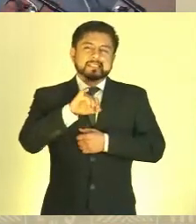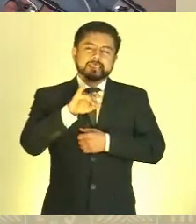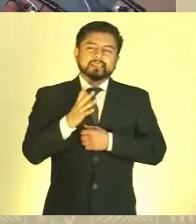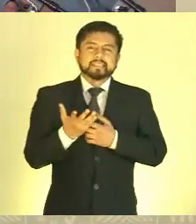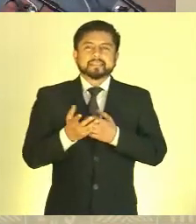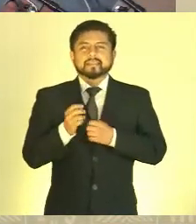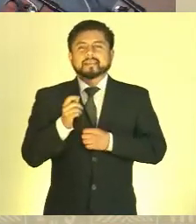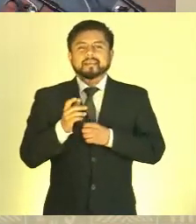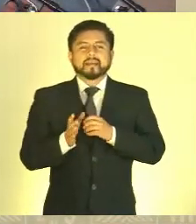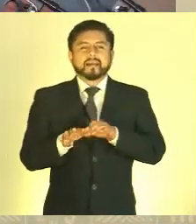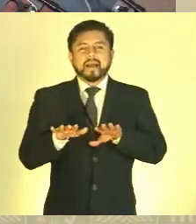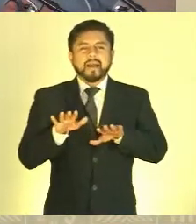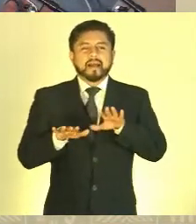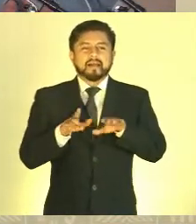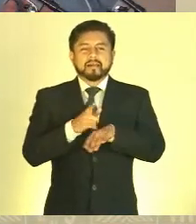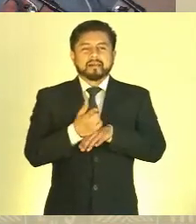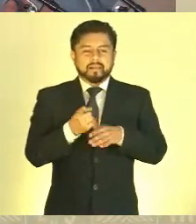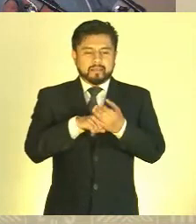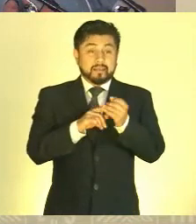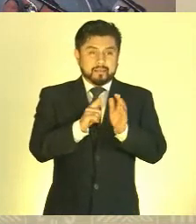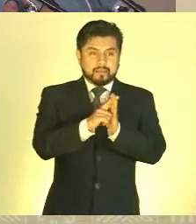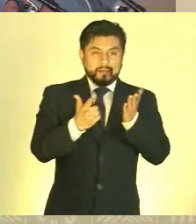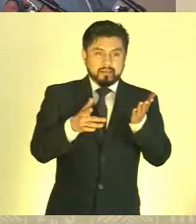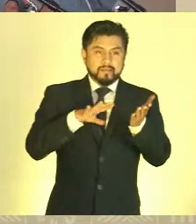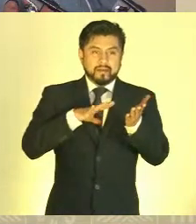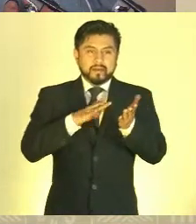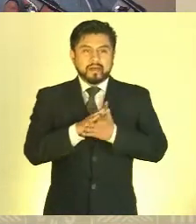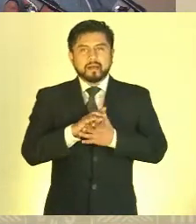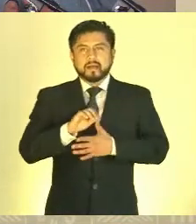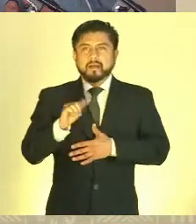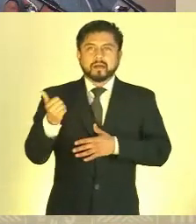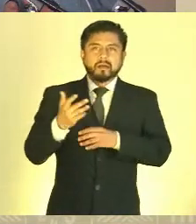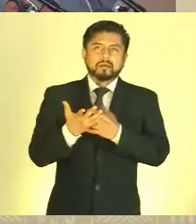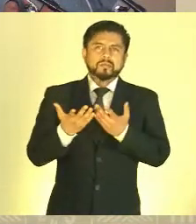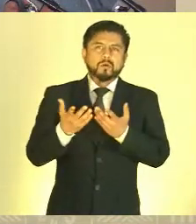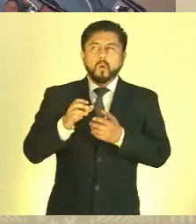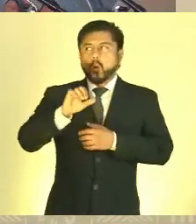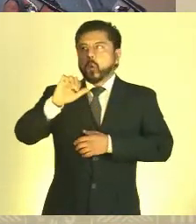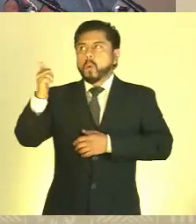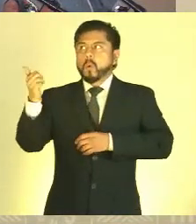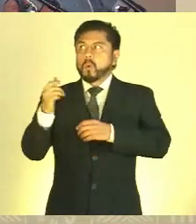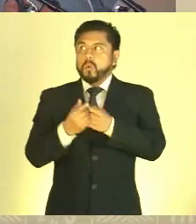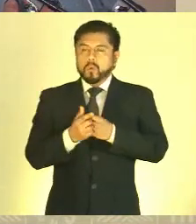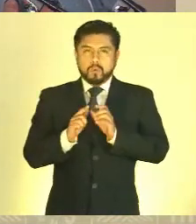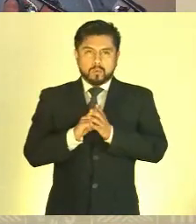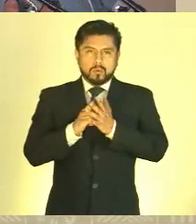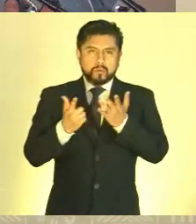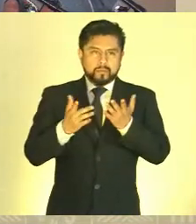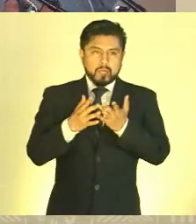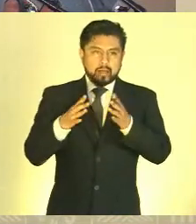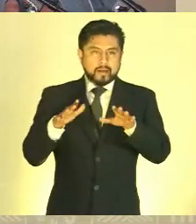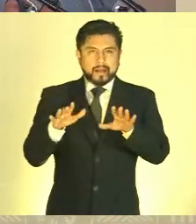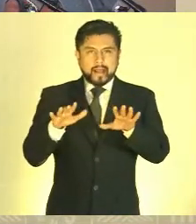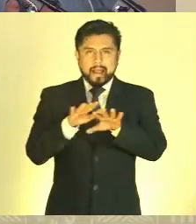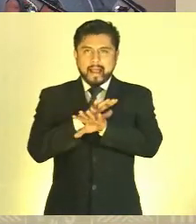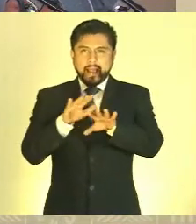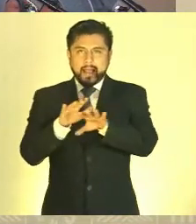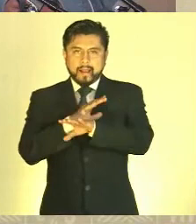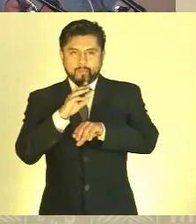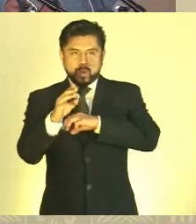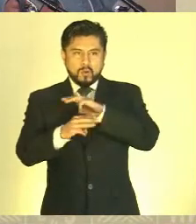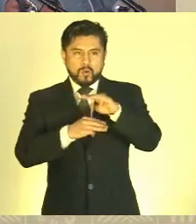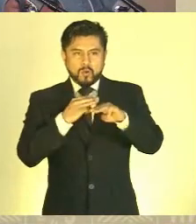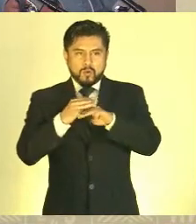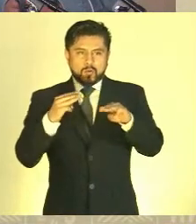puentes porque en este libro, o entre Algo Ahí Fuera, que es el libro de la novela sobre el cambio climático, y eso,